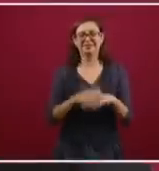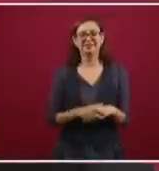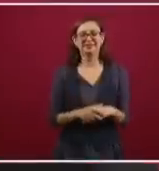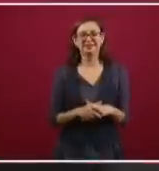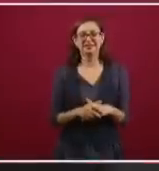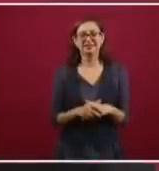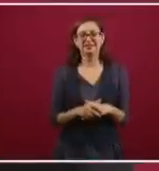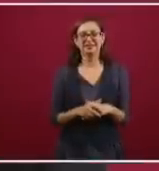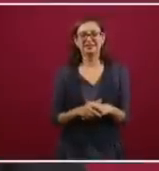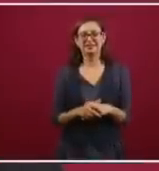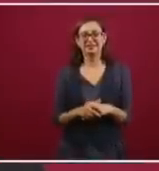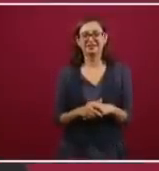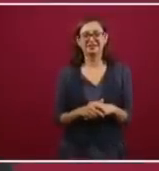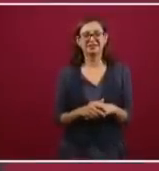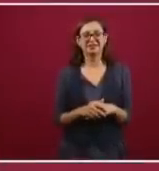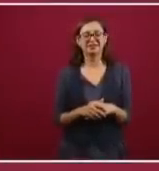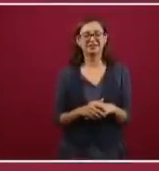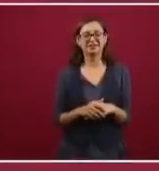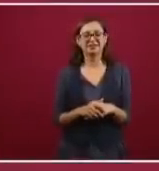Antes